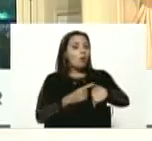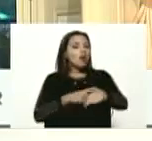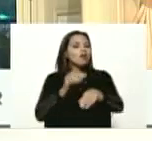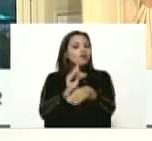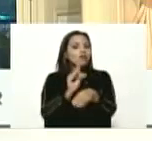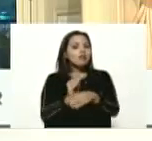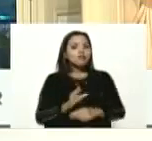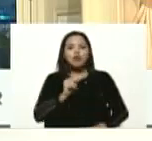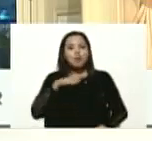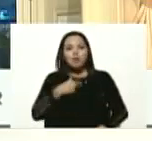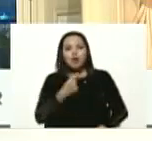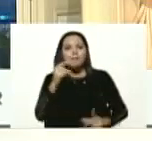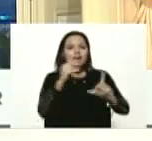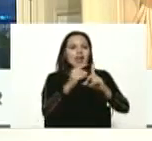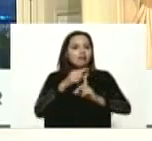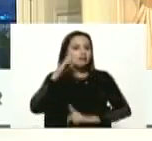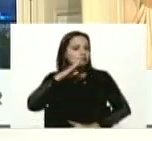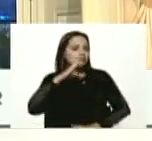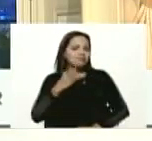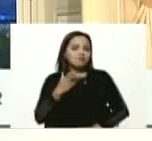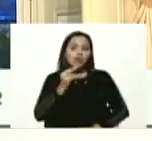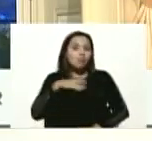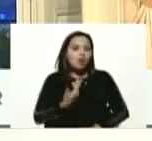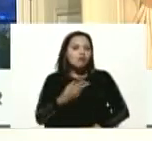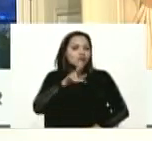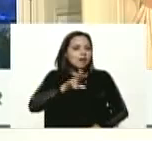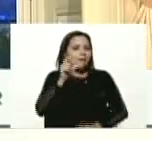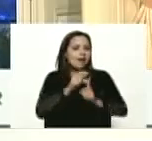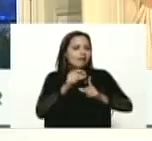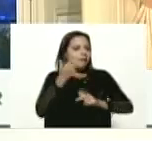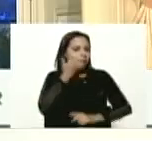protegido. No puedo utilizar las palabras que me gustarían.